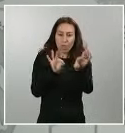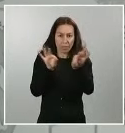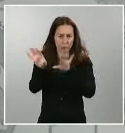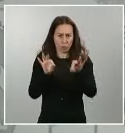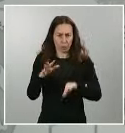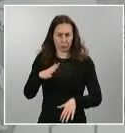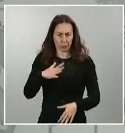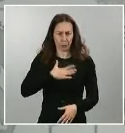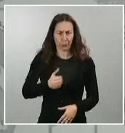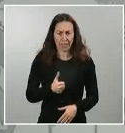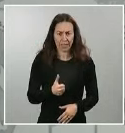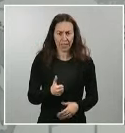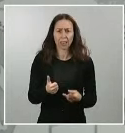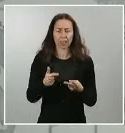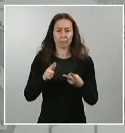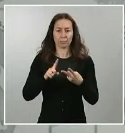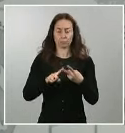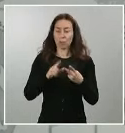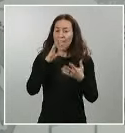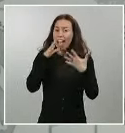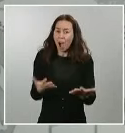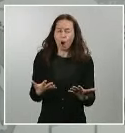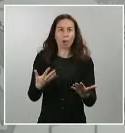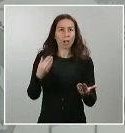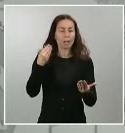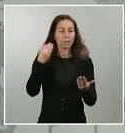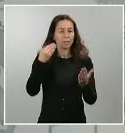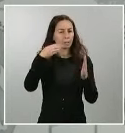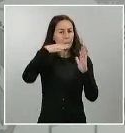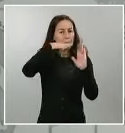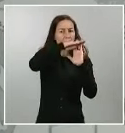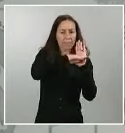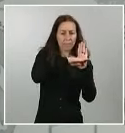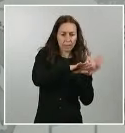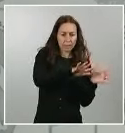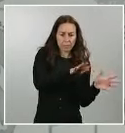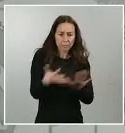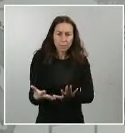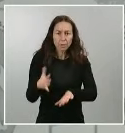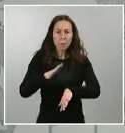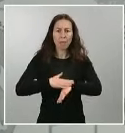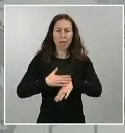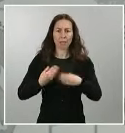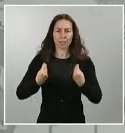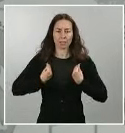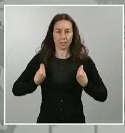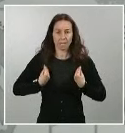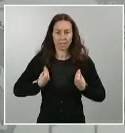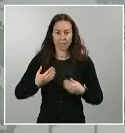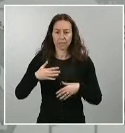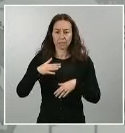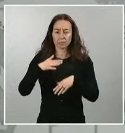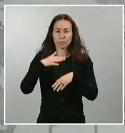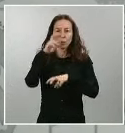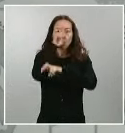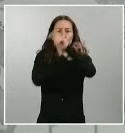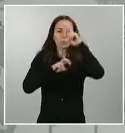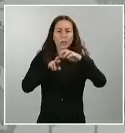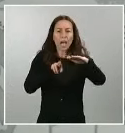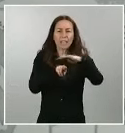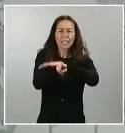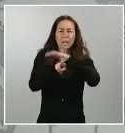lugar, medidas para combatir la emergencia sanitaria, como por ejemplo garantizar la disponibilidad de recursos sanitarios de primera necesidad cuando